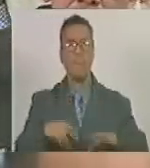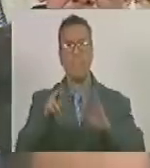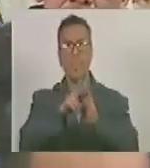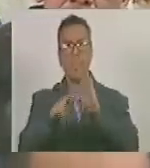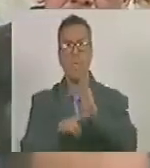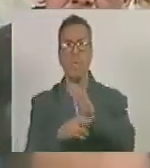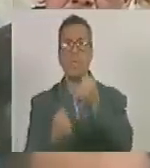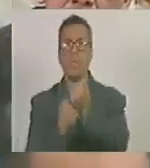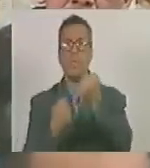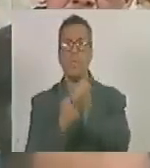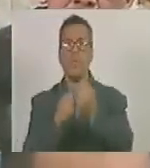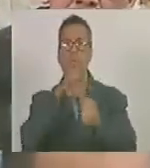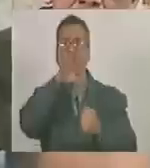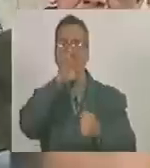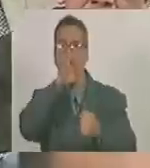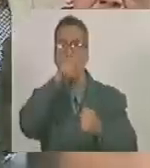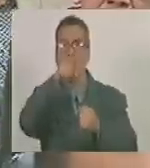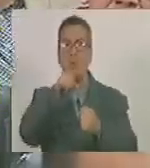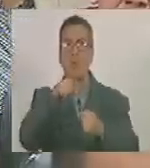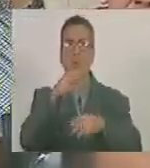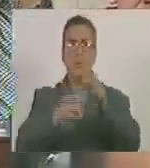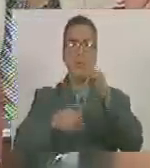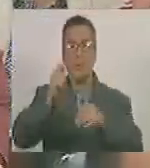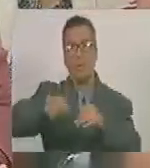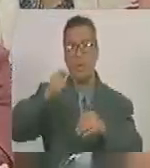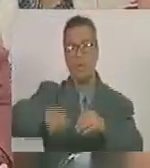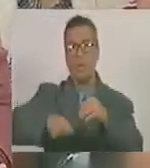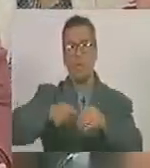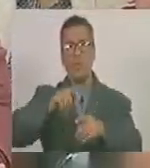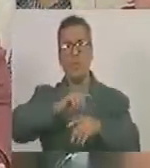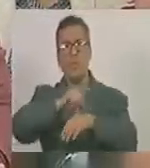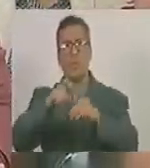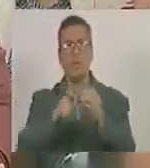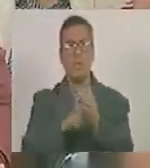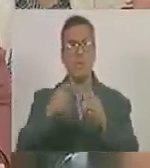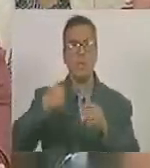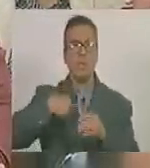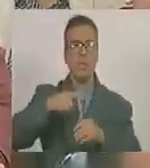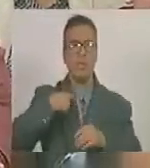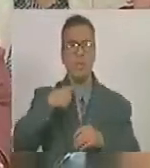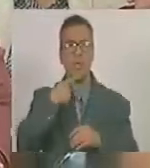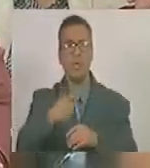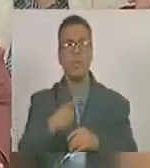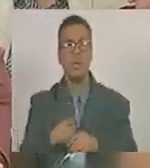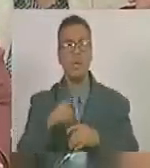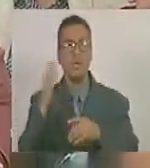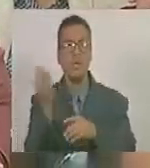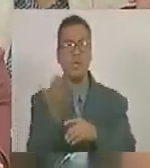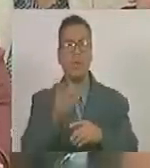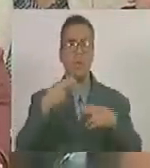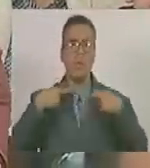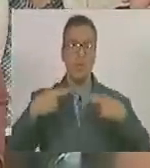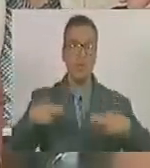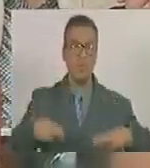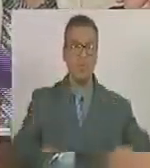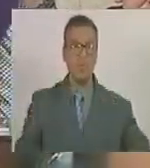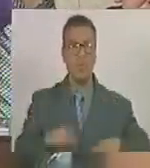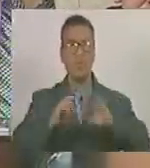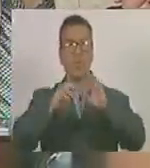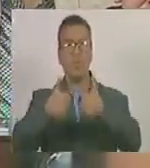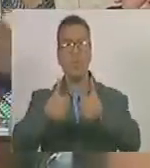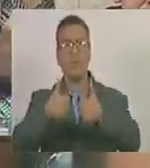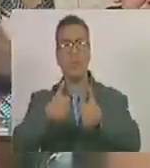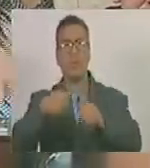Apoyo Canino coincide con el Fiscal General de la República cuando dice que la violencia humana inicia y